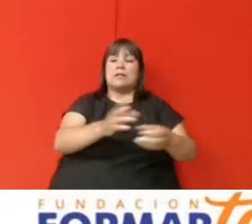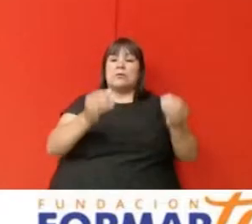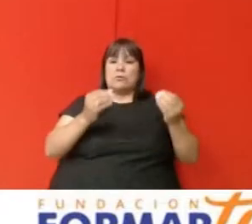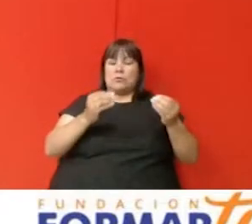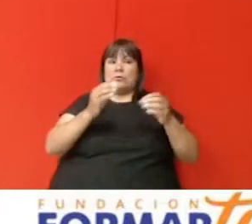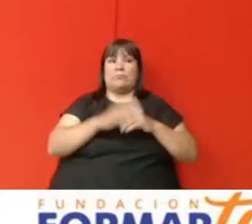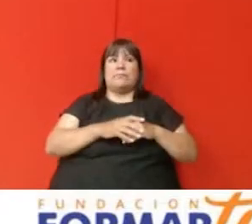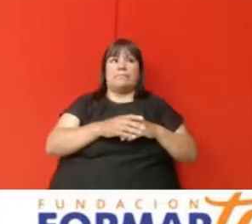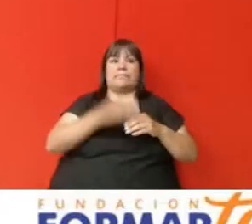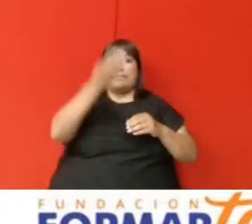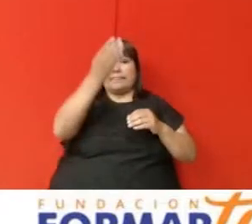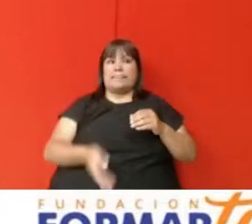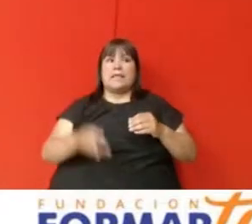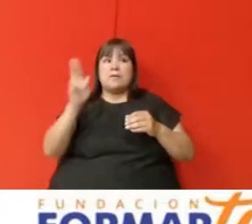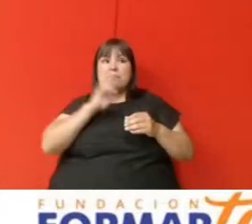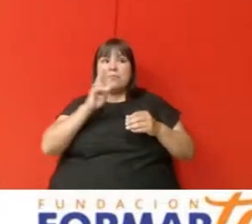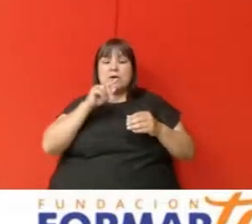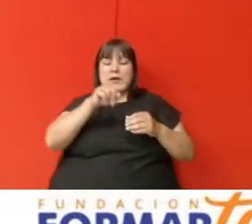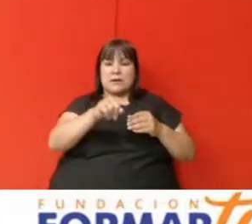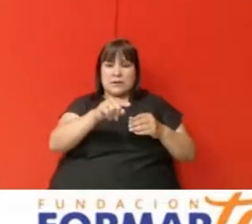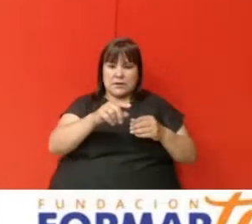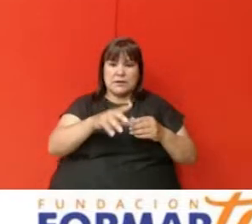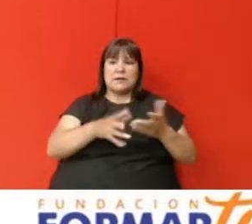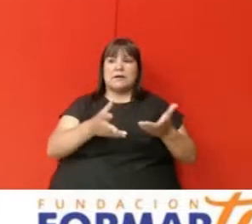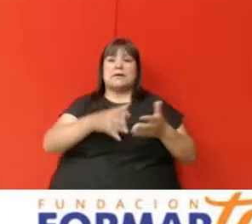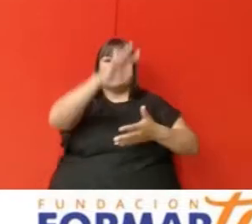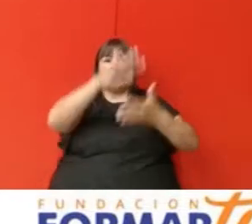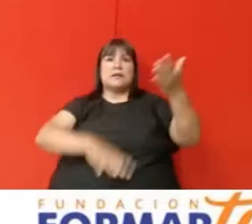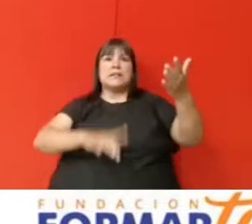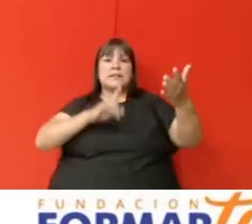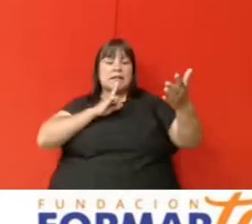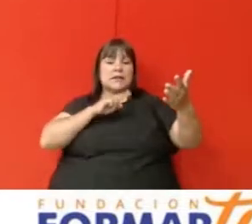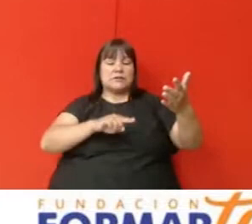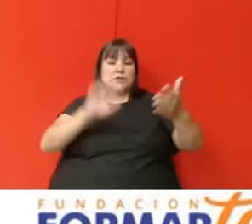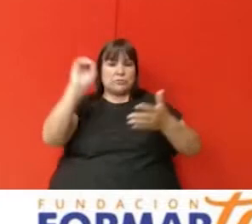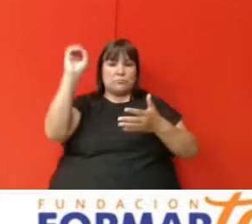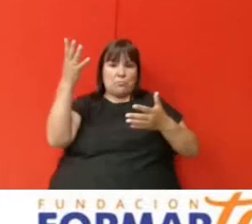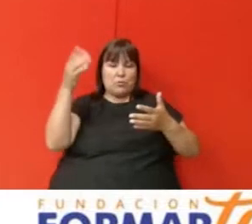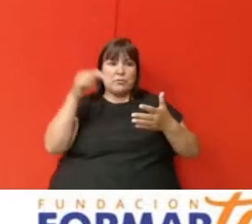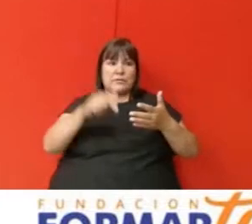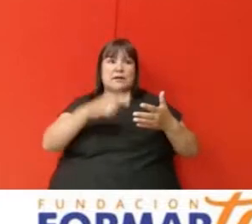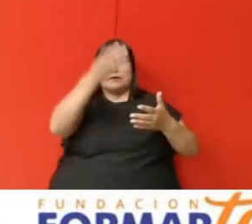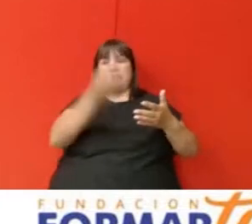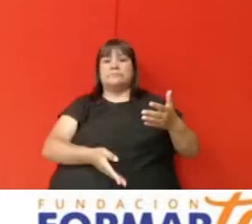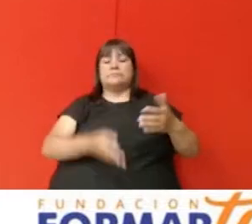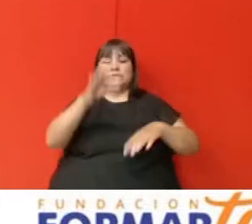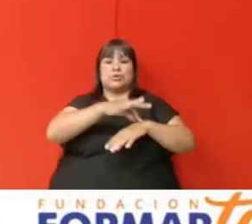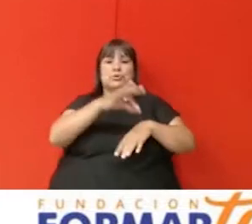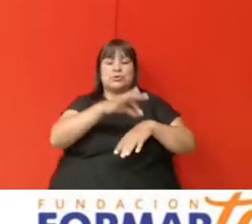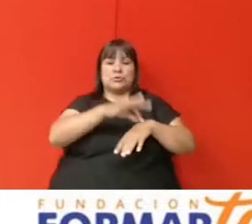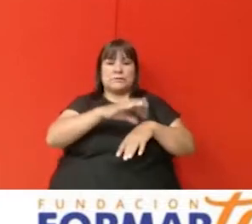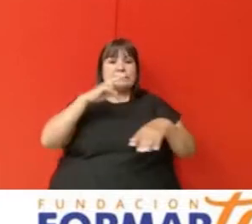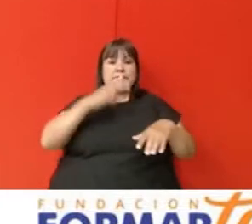una autora, esta teoría, este modelo teórico de esta autora que es Jean Watson, que es una